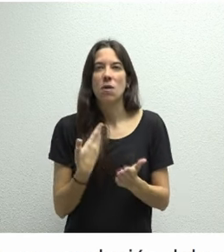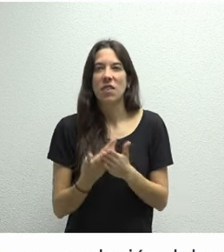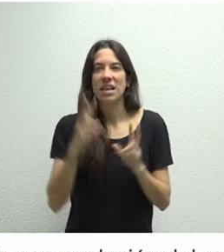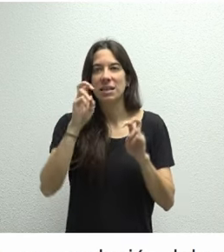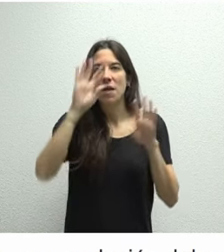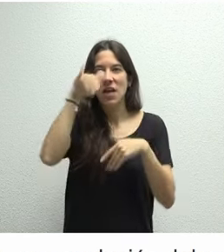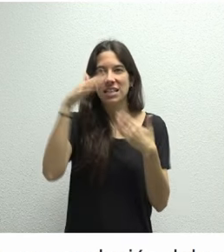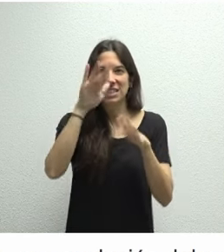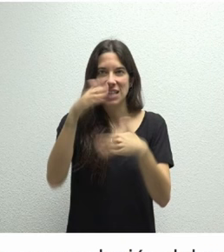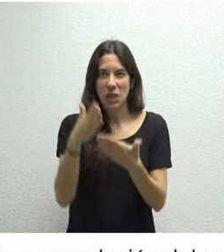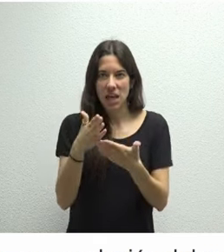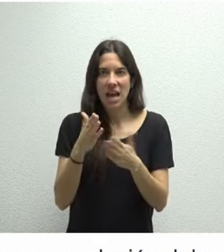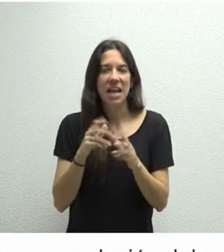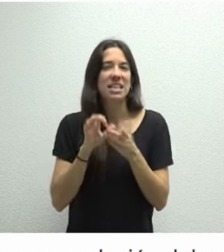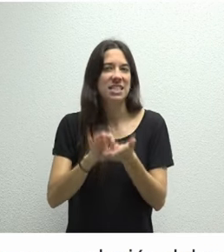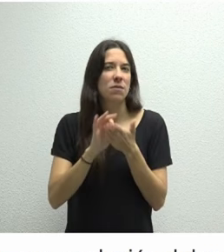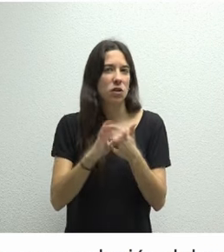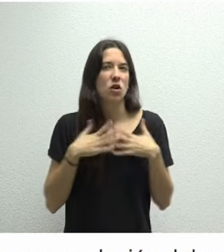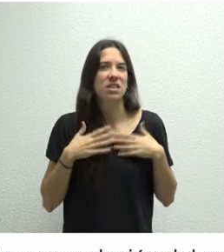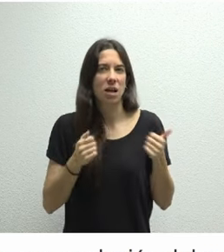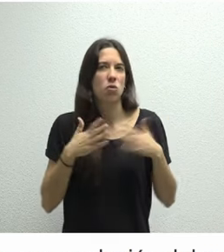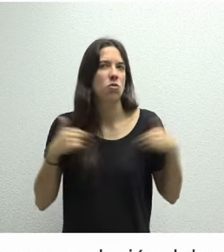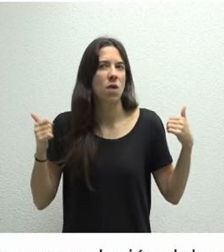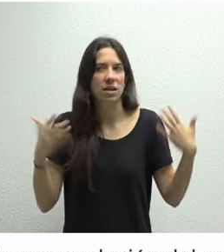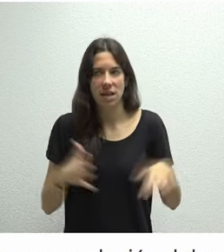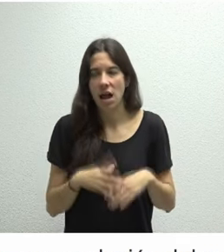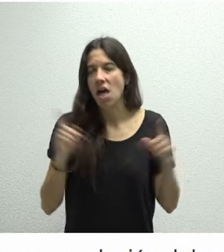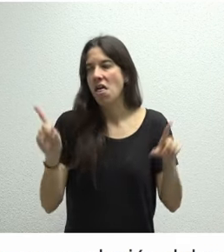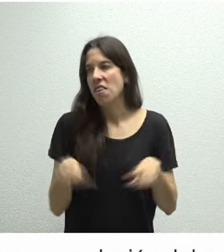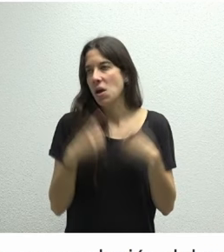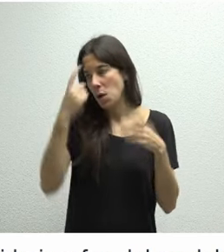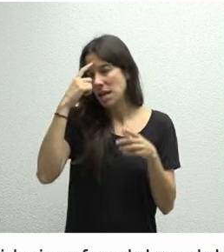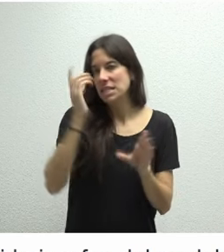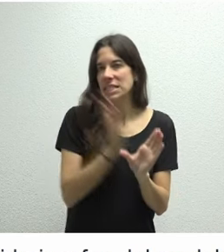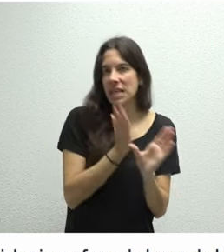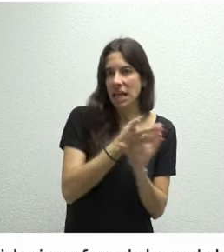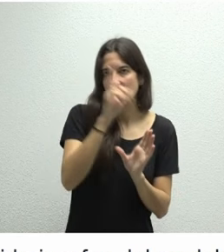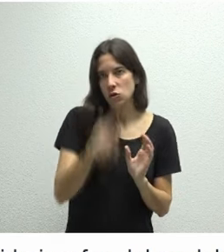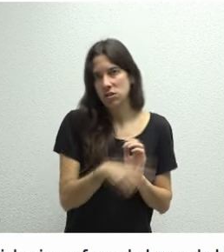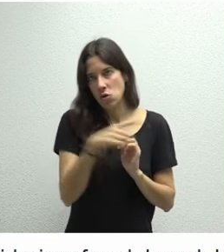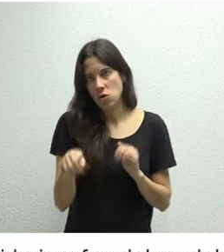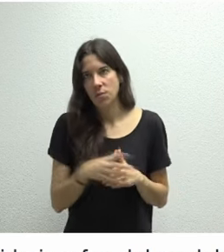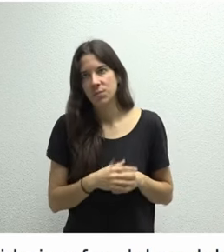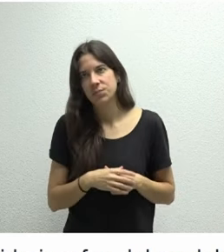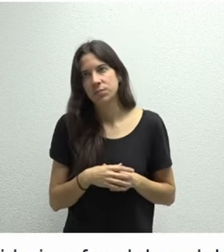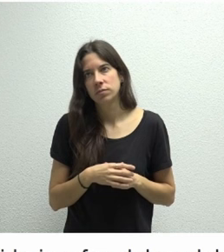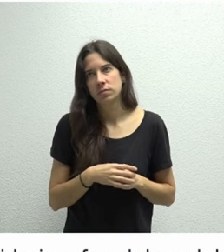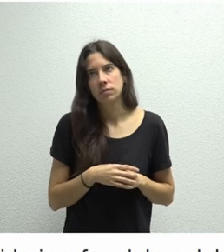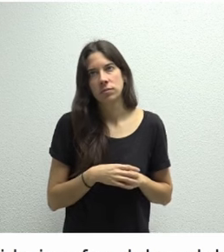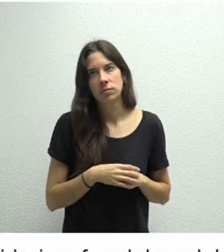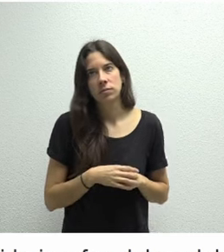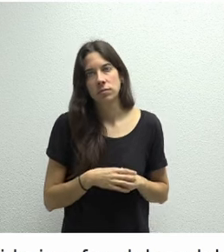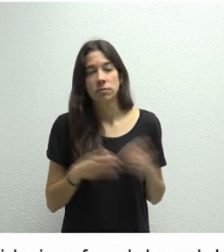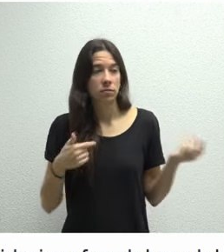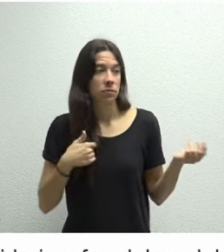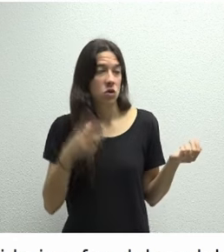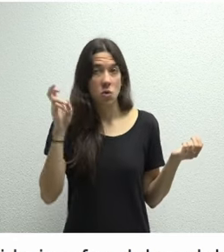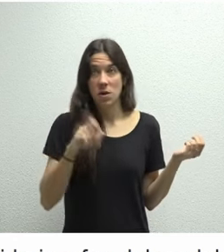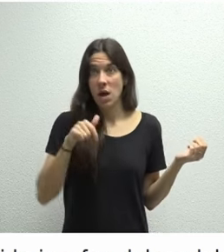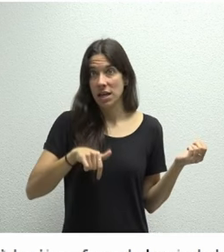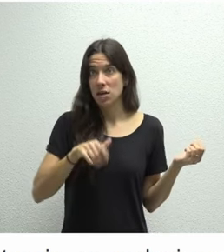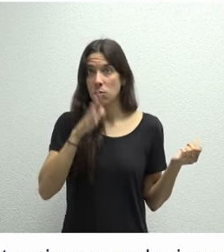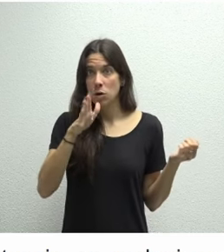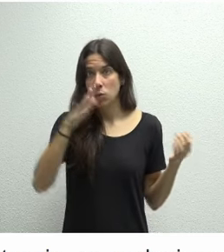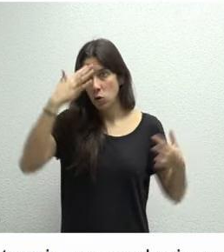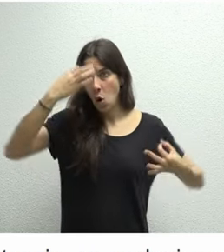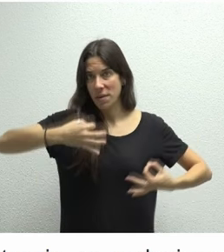en cualquier servicio de salud sea psiquiátrico o no sea psiquiátrico es decir que estoy aquí por plena convicción